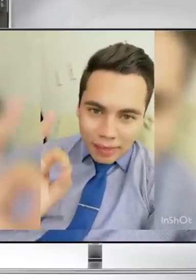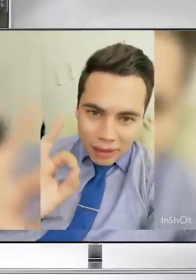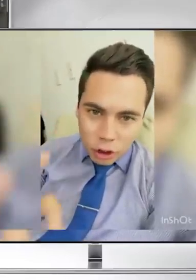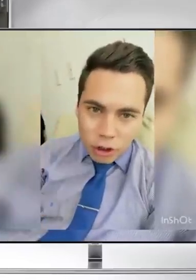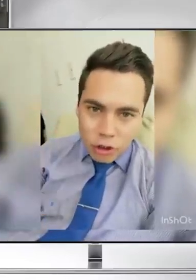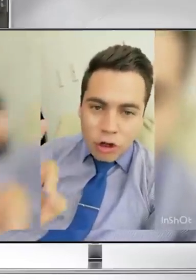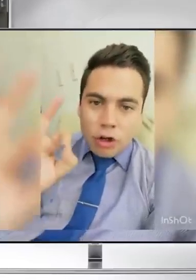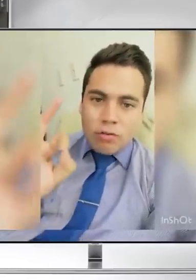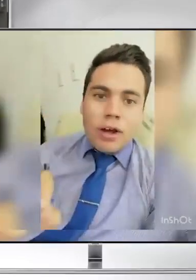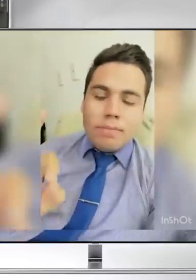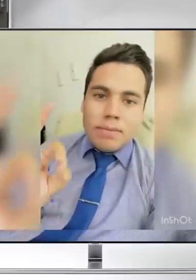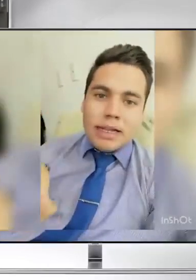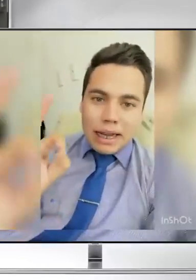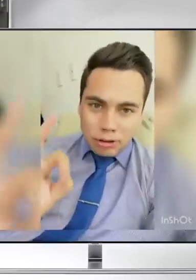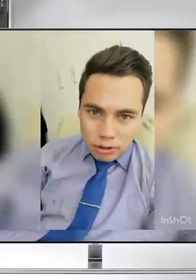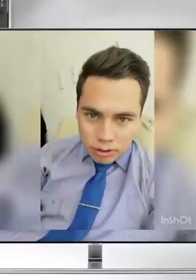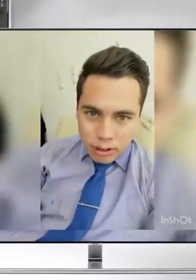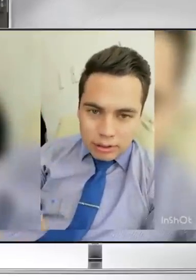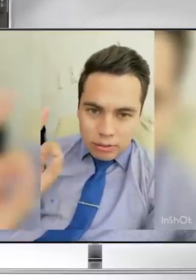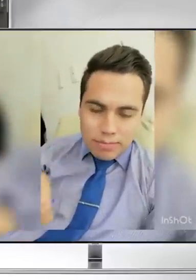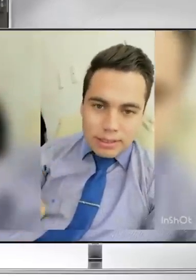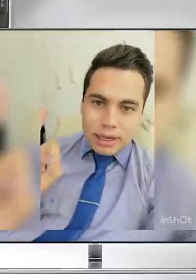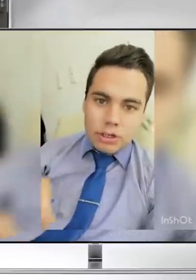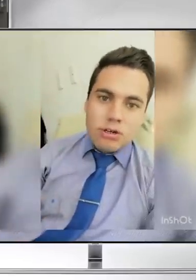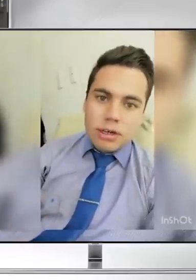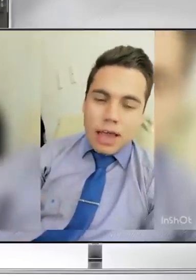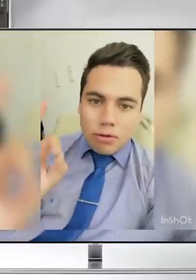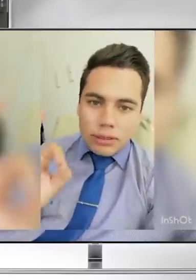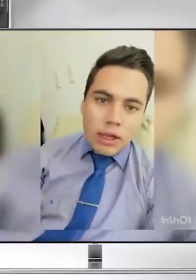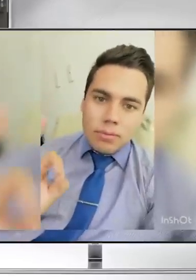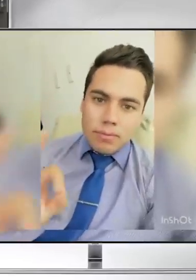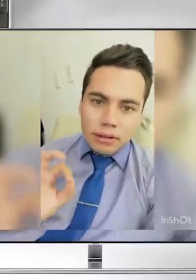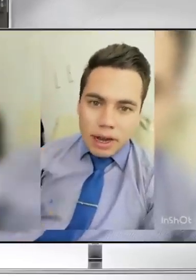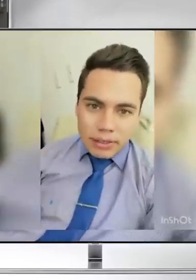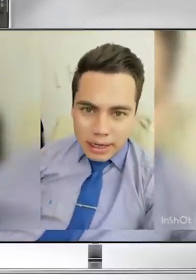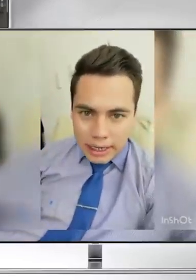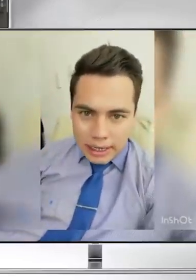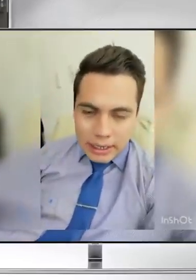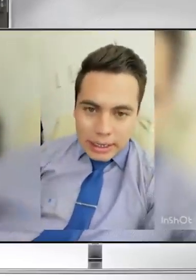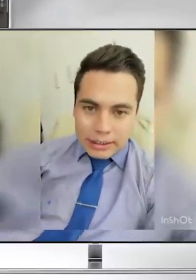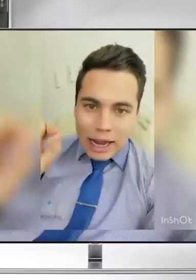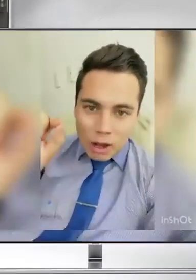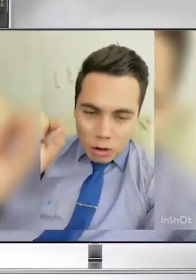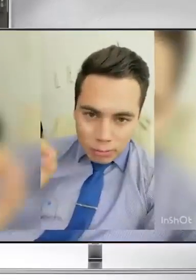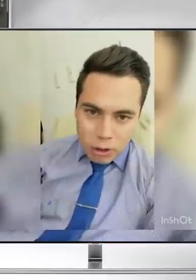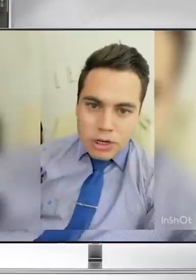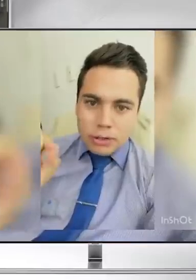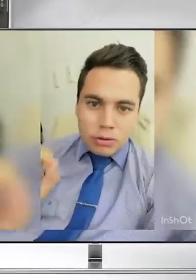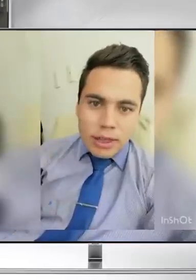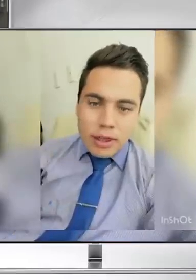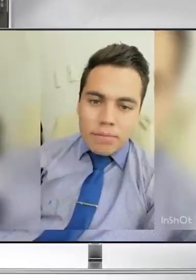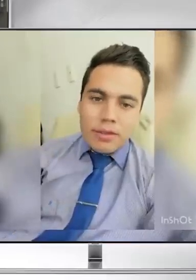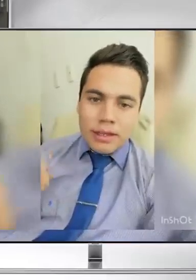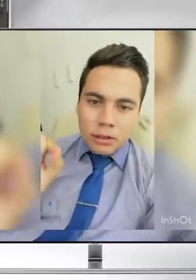ciudad de Torreón. Fue el primer eslabón de una investigación que ha comenzado por parte de la Fiscalía de la